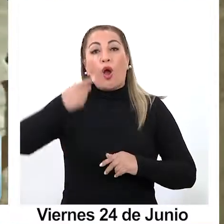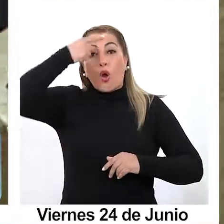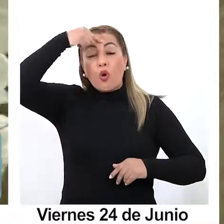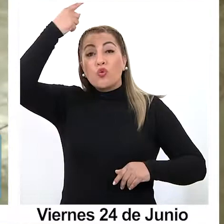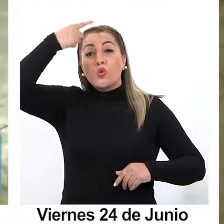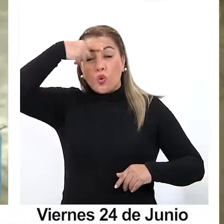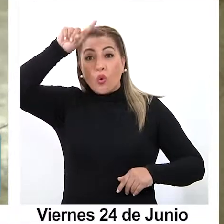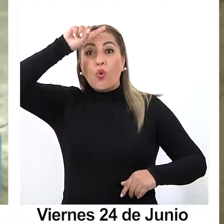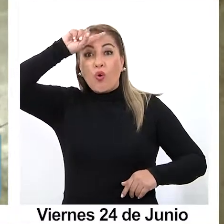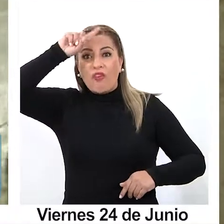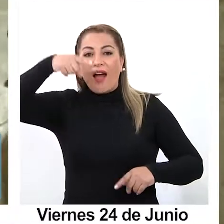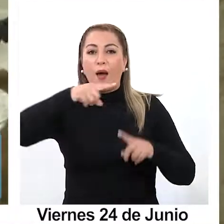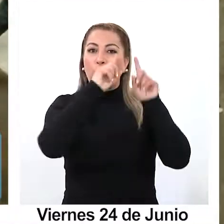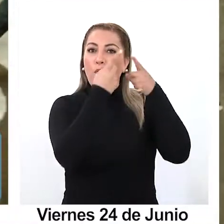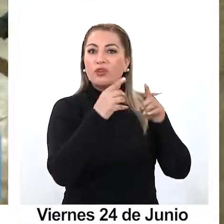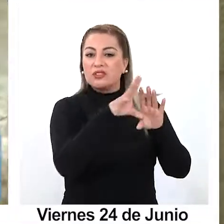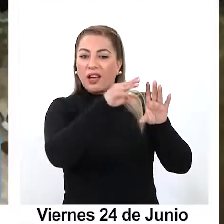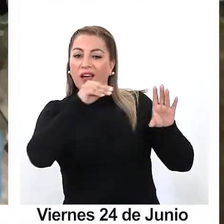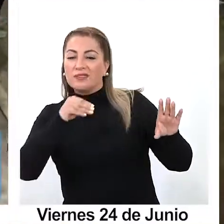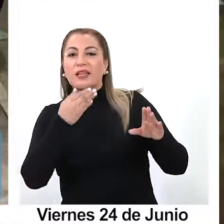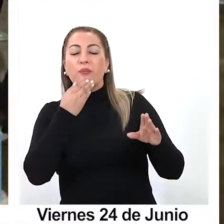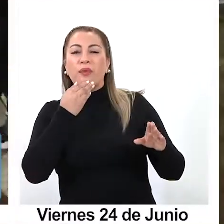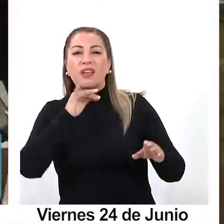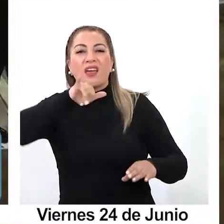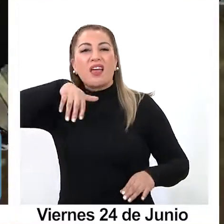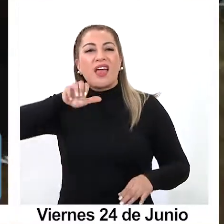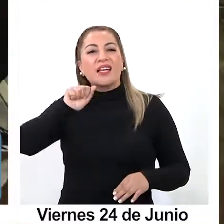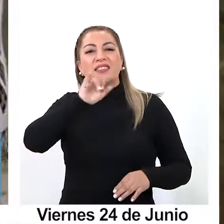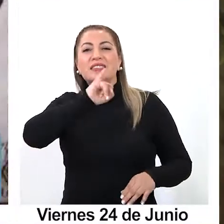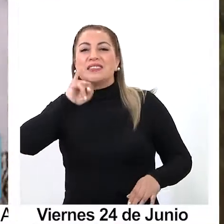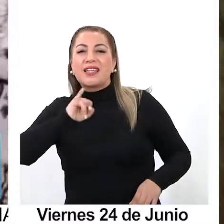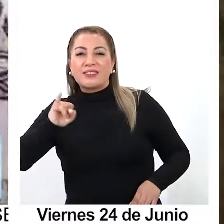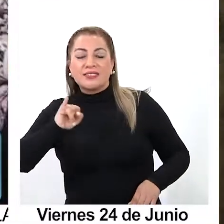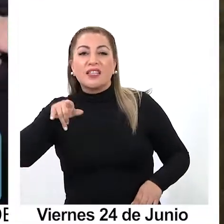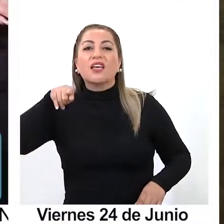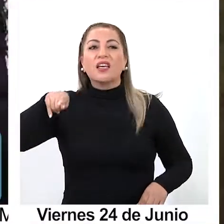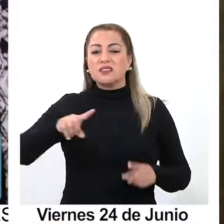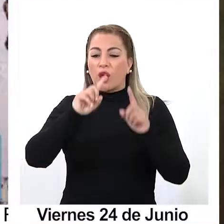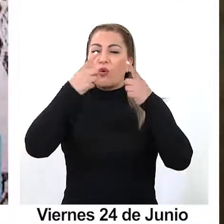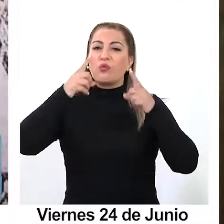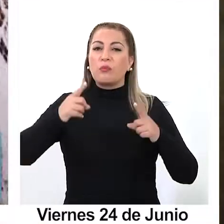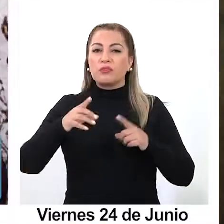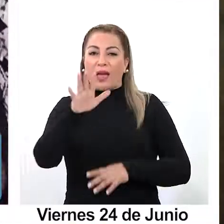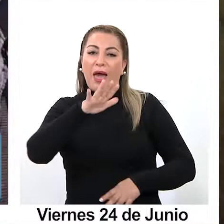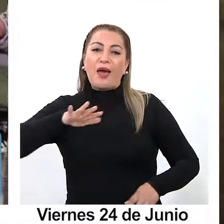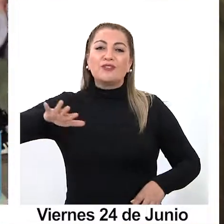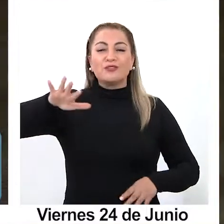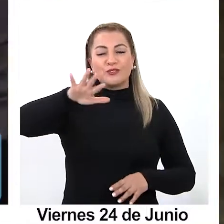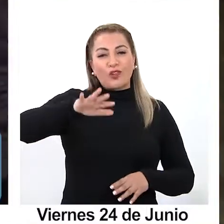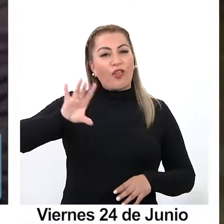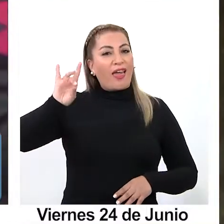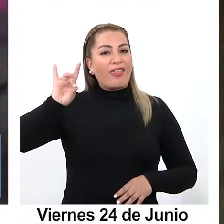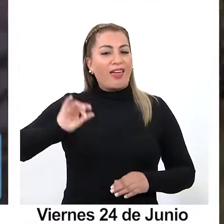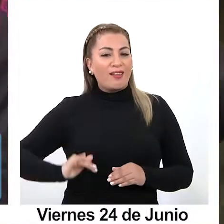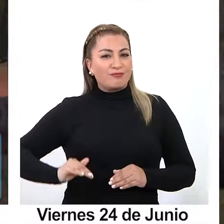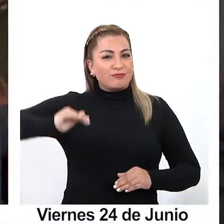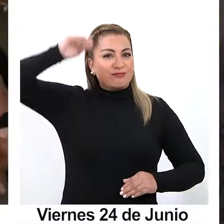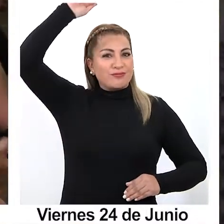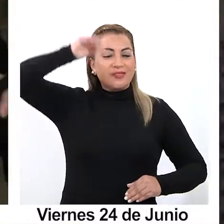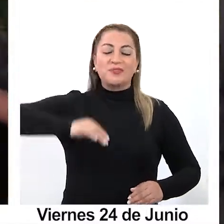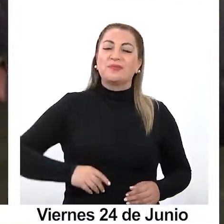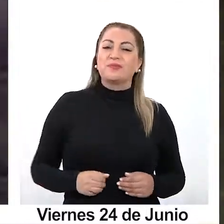cubano y otros géneros como el jazz y el blues. Un ritmo para todas las